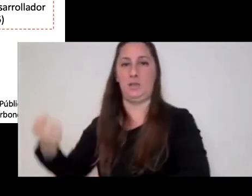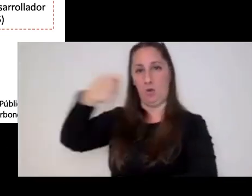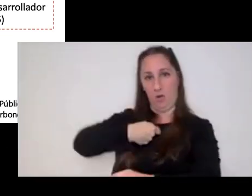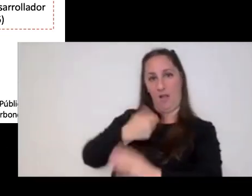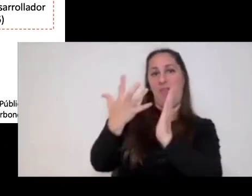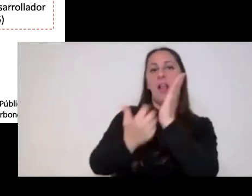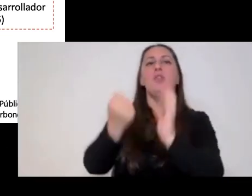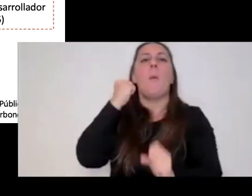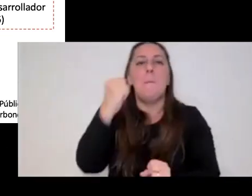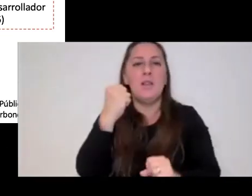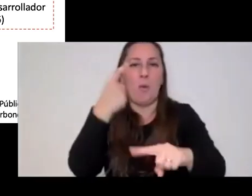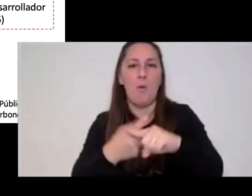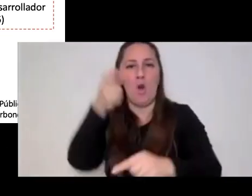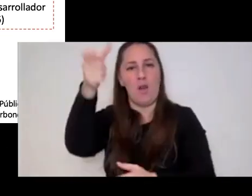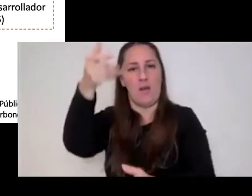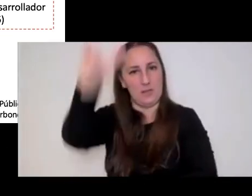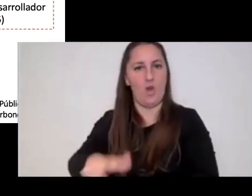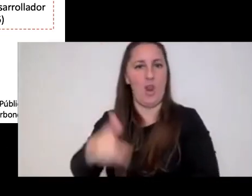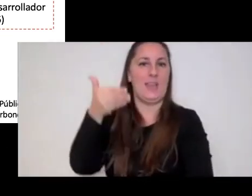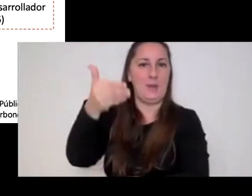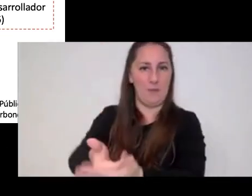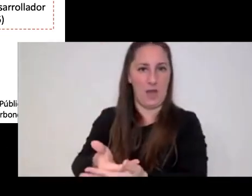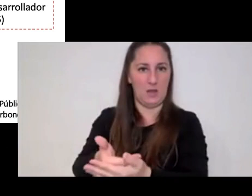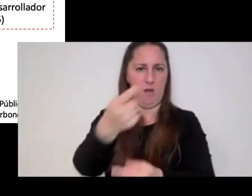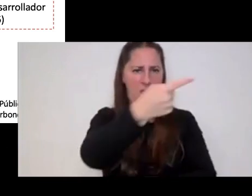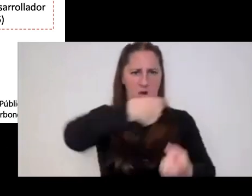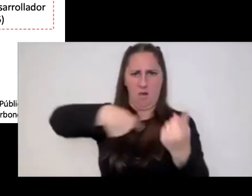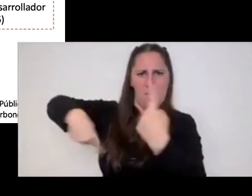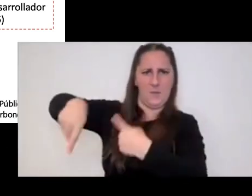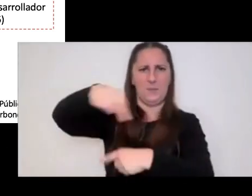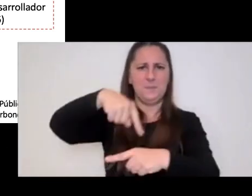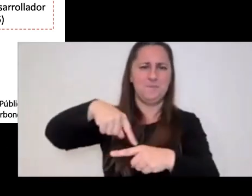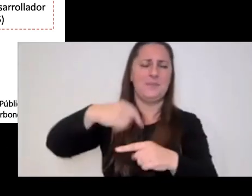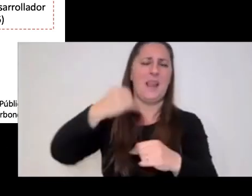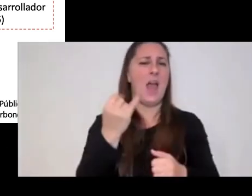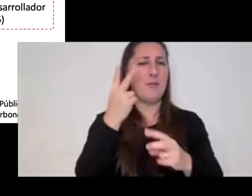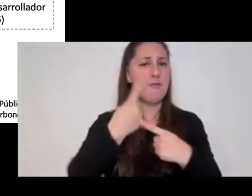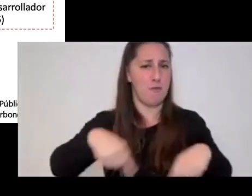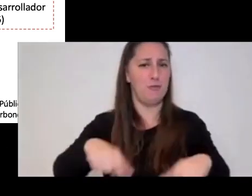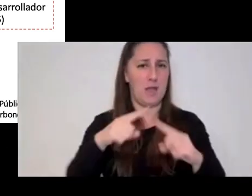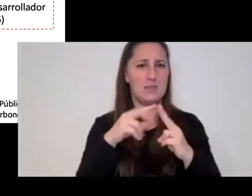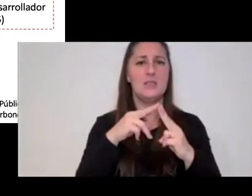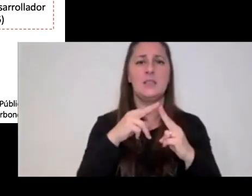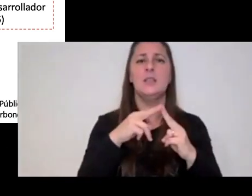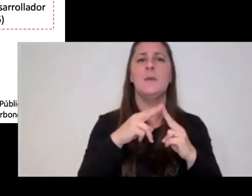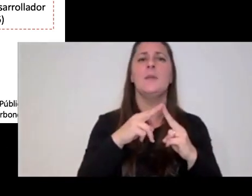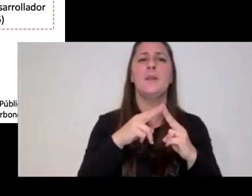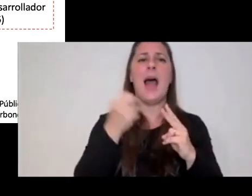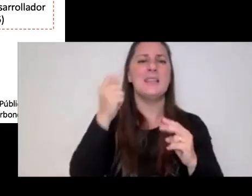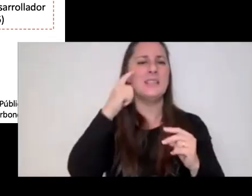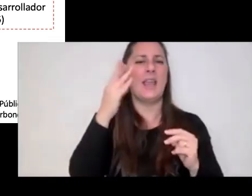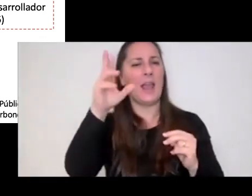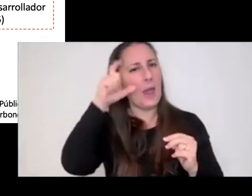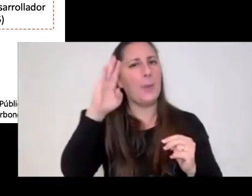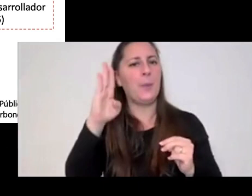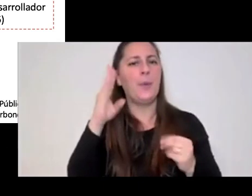inversor. Y acá la doctrina ha señalado dos cosas que esto se vive. ¿Qué va a pasar con el CIRCREV? ¿Cómo vamos a hacer para que las